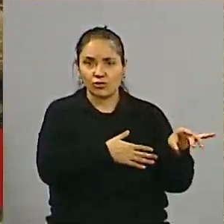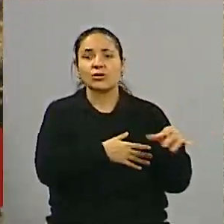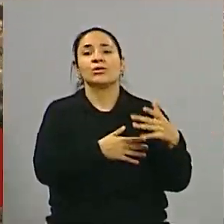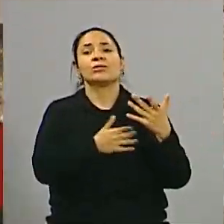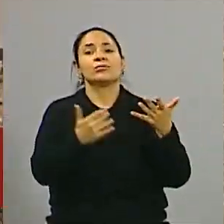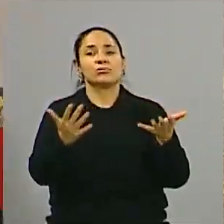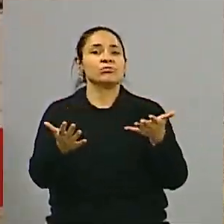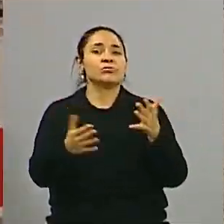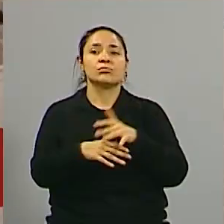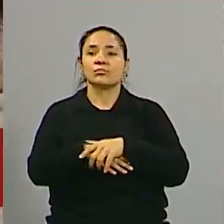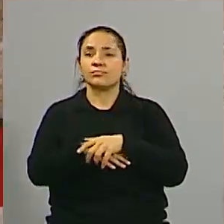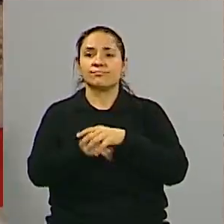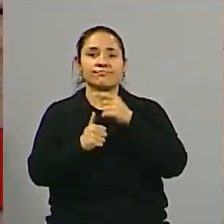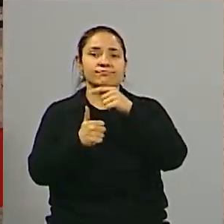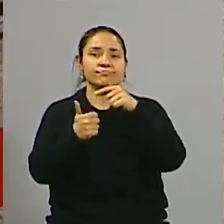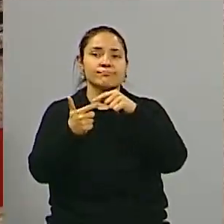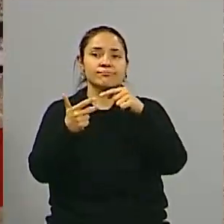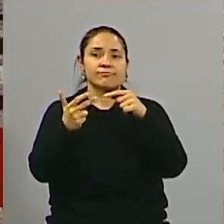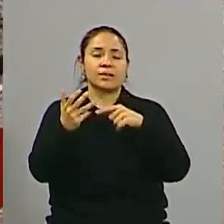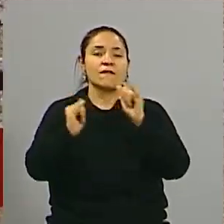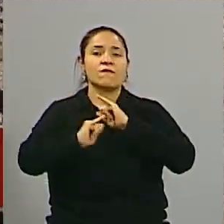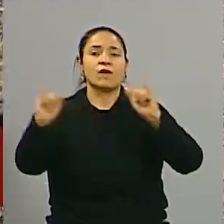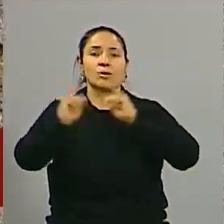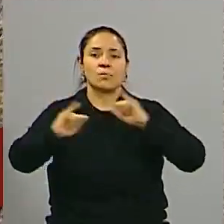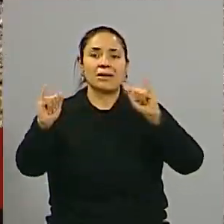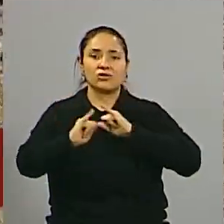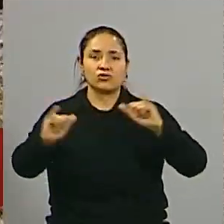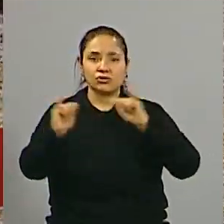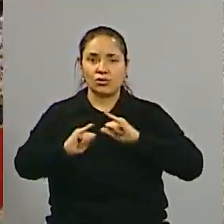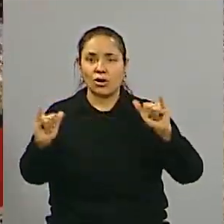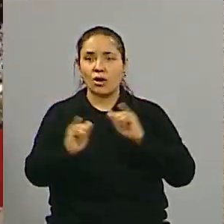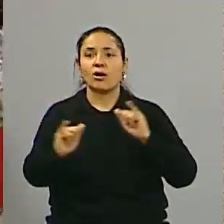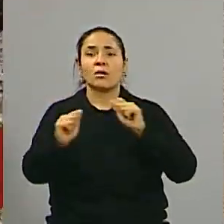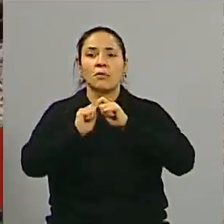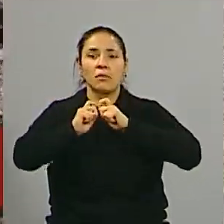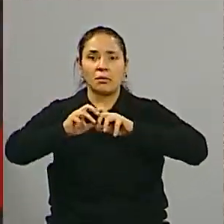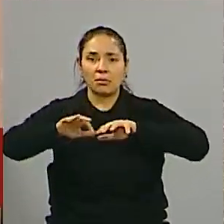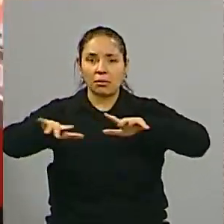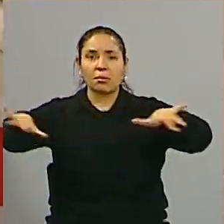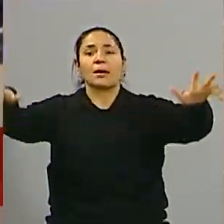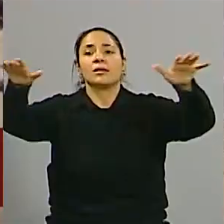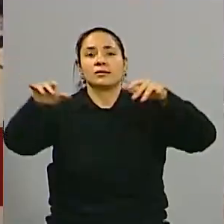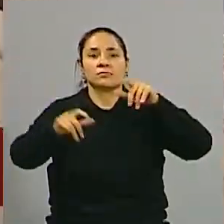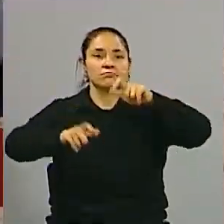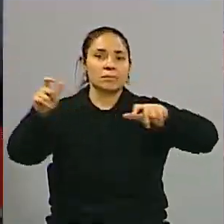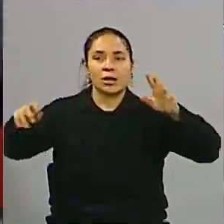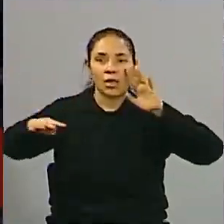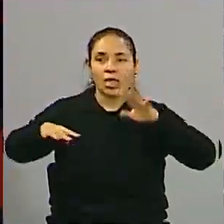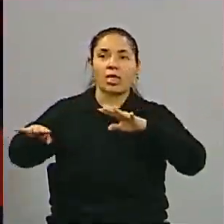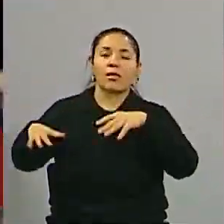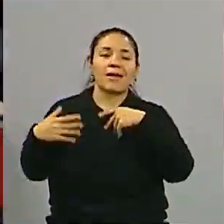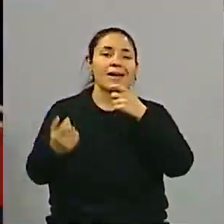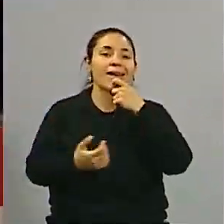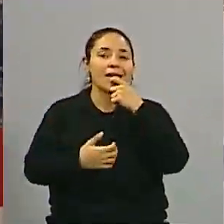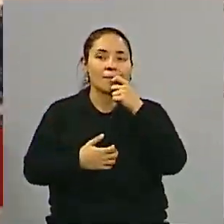bueno, y una serie de información que está saliendo a la luz hoy en día, como por ejemplo